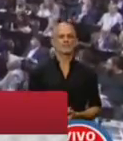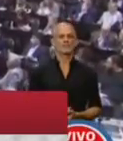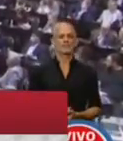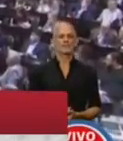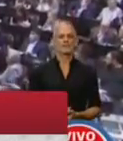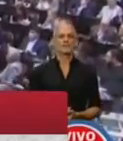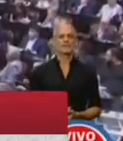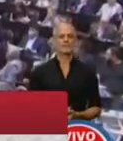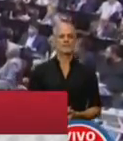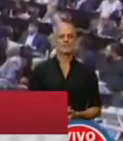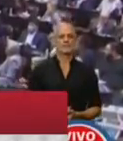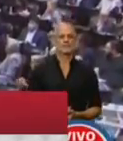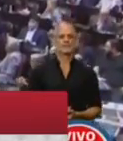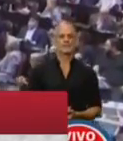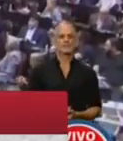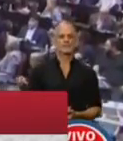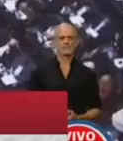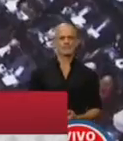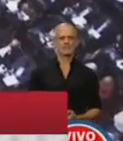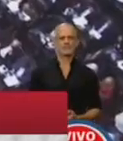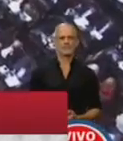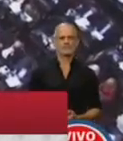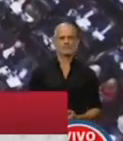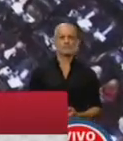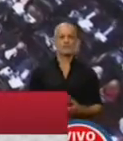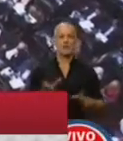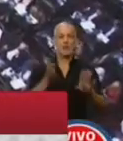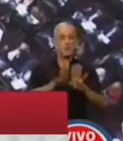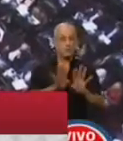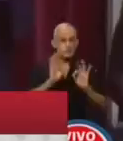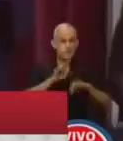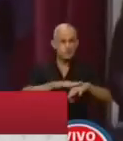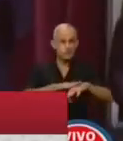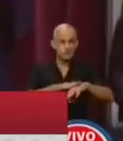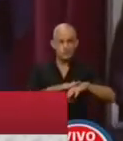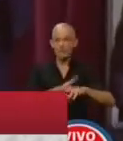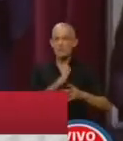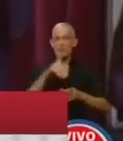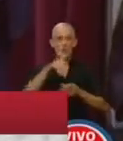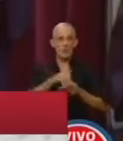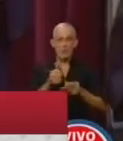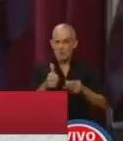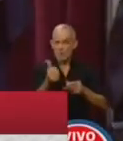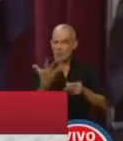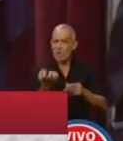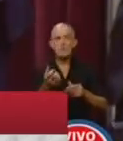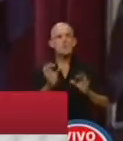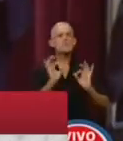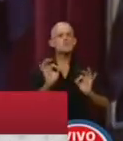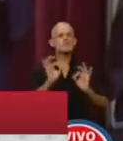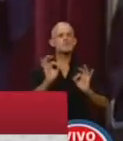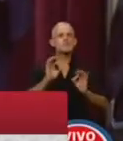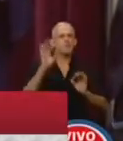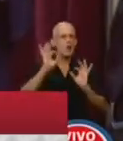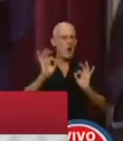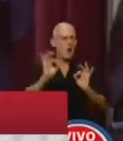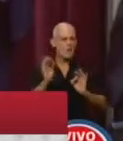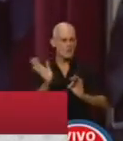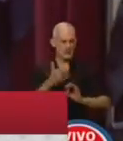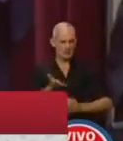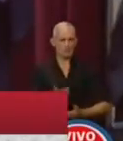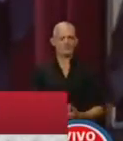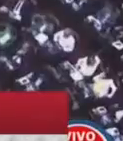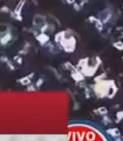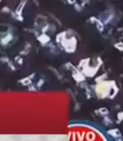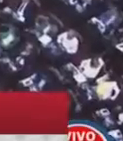seguir la negociación por responsabilidad de que haya presupuesto, pero lo que el discurso de Máximo deja en evidencia es que su objetivo era seguir dinamitando la oposición y